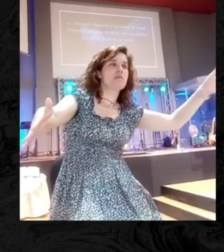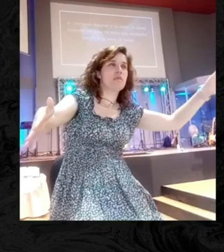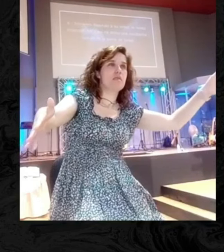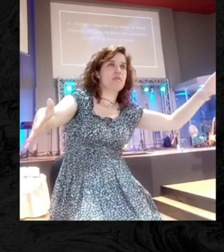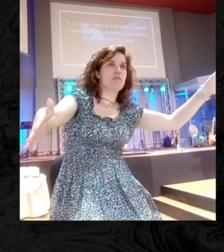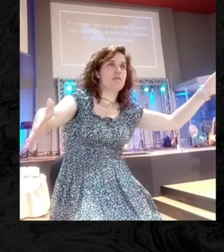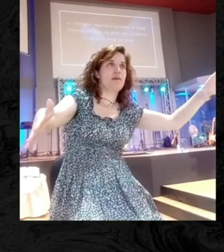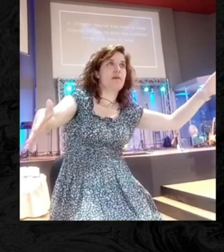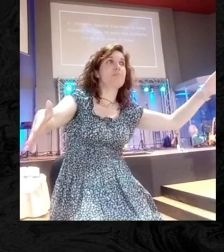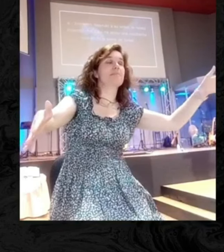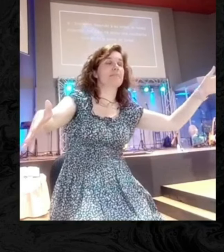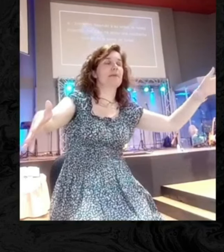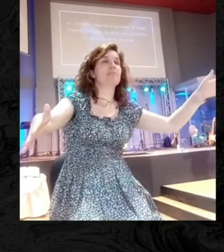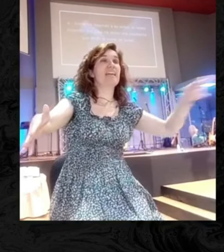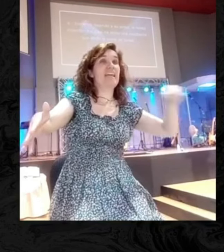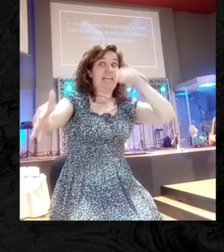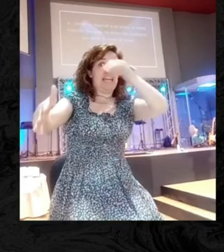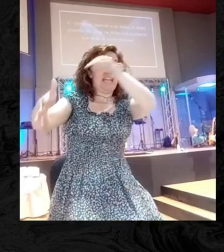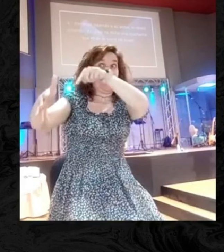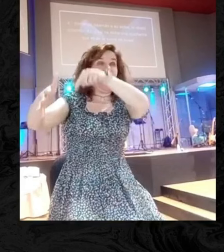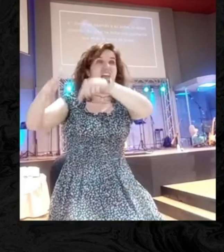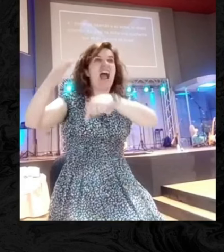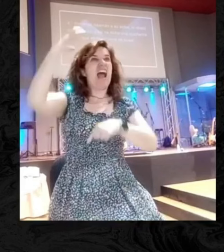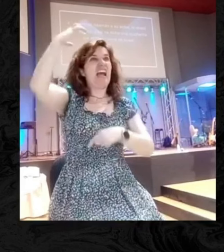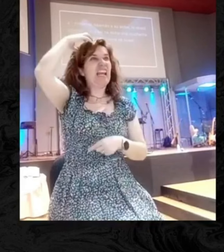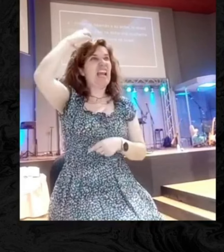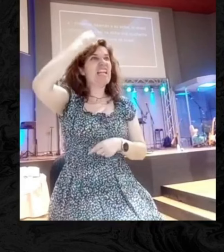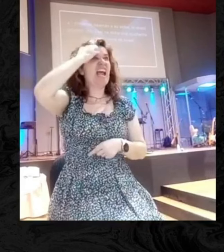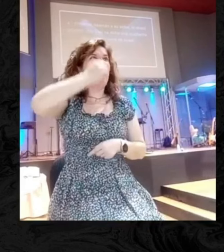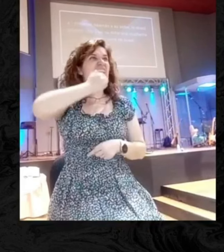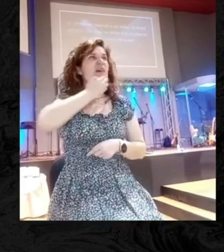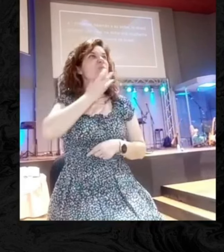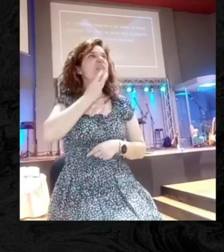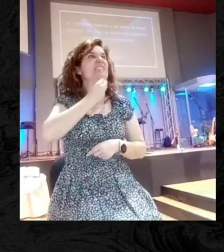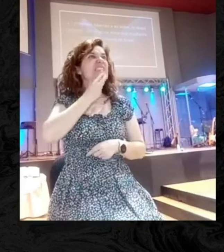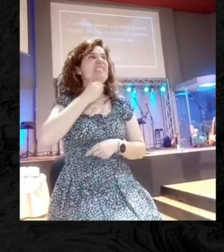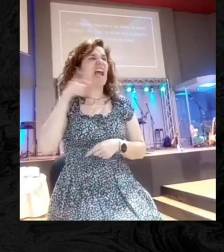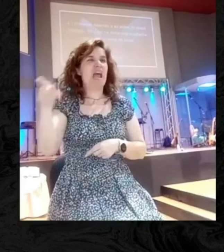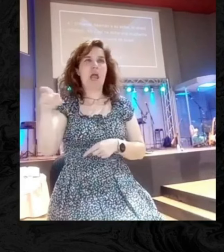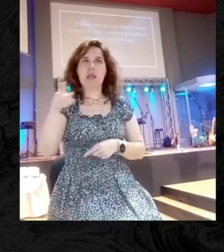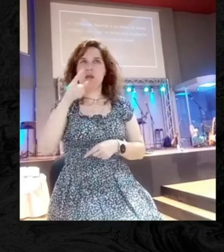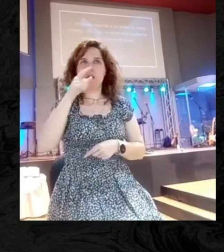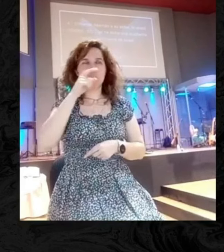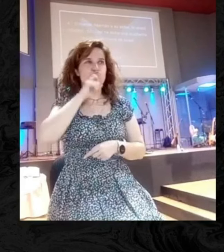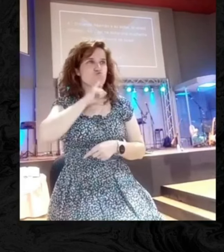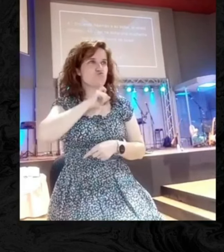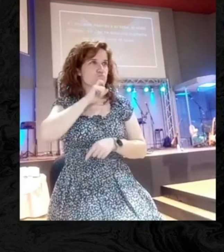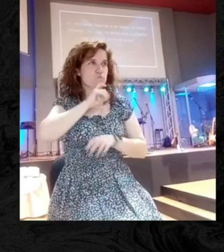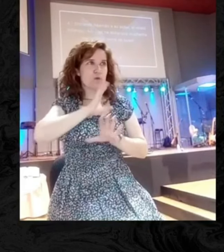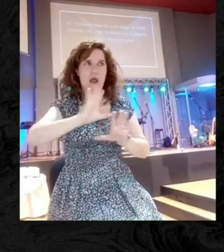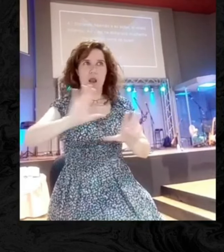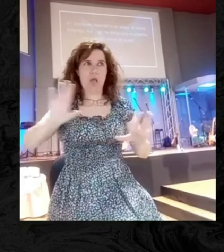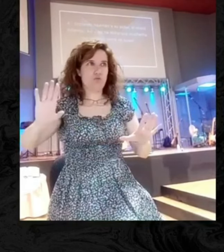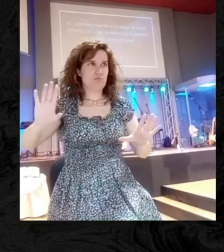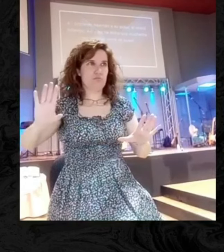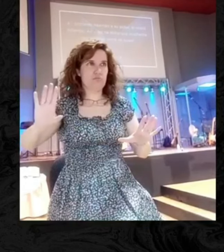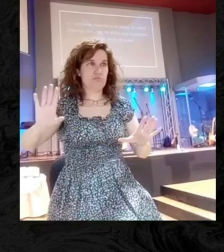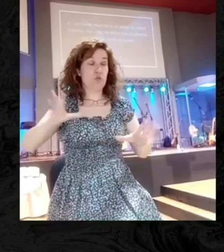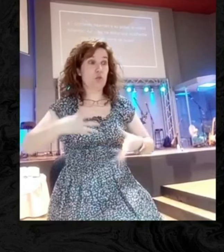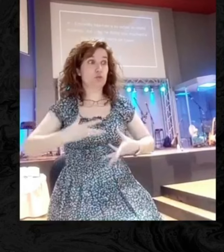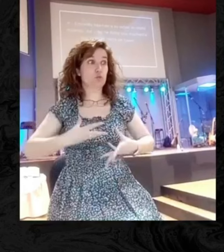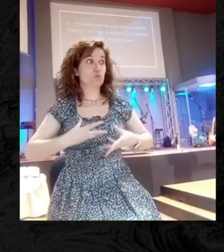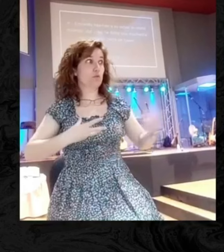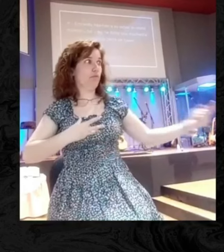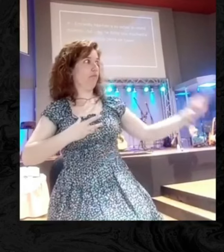acá que un hombre carnal el hombre Carnal no percibe las cosas que son de Dios Entonces asustan y lo